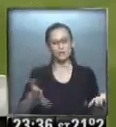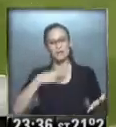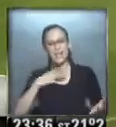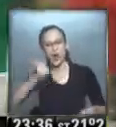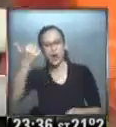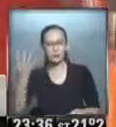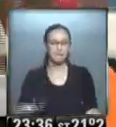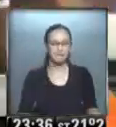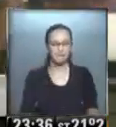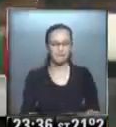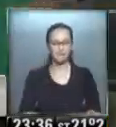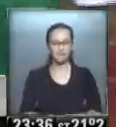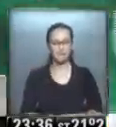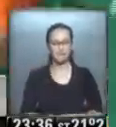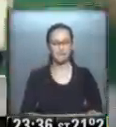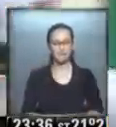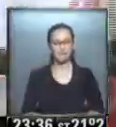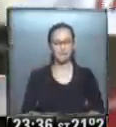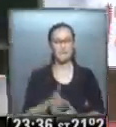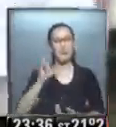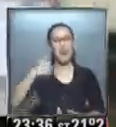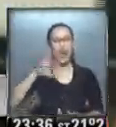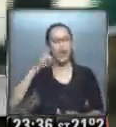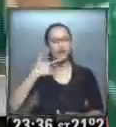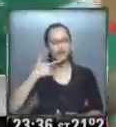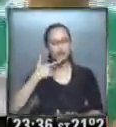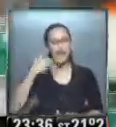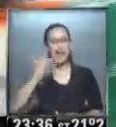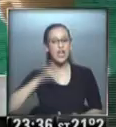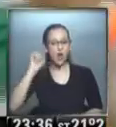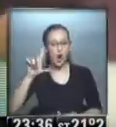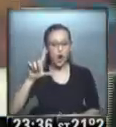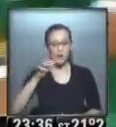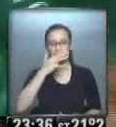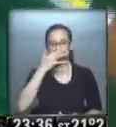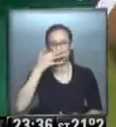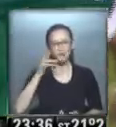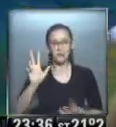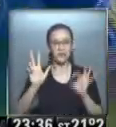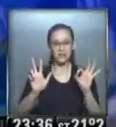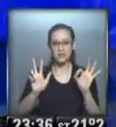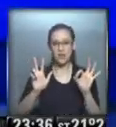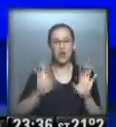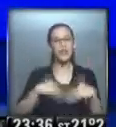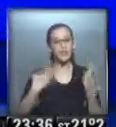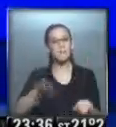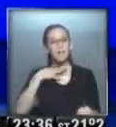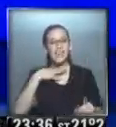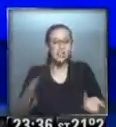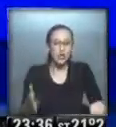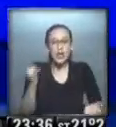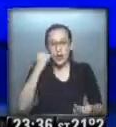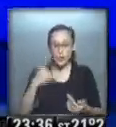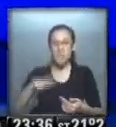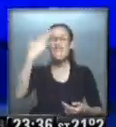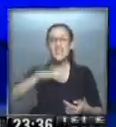Allí estaban entonces Granados, mejor dicho, es el que marcó el gol. Acá estaba el 3-0 definitivo. Entonces México, que llega a la final